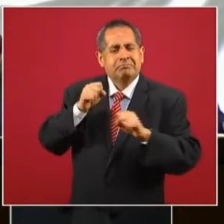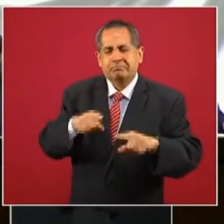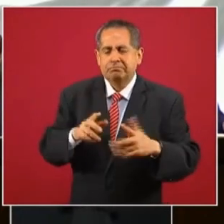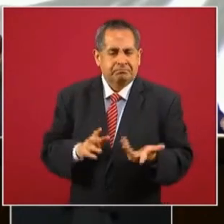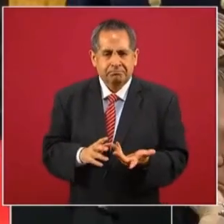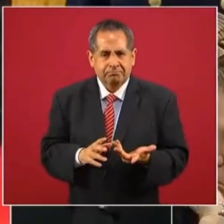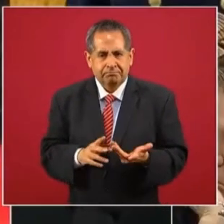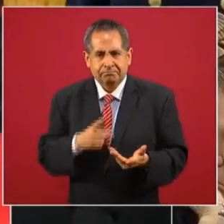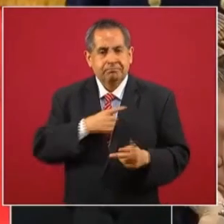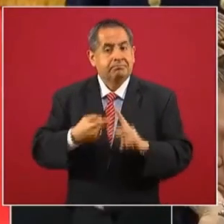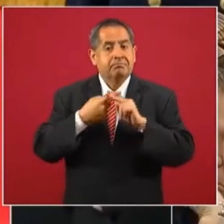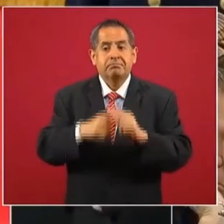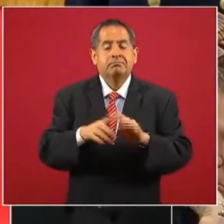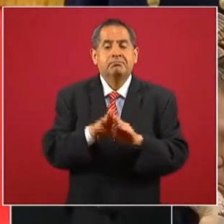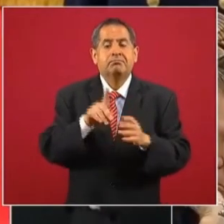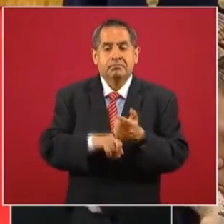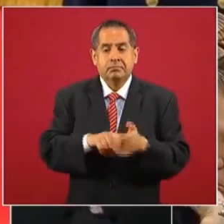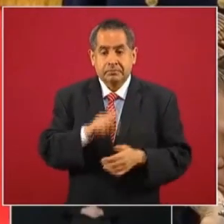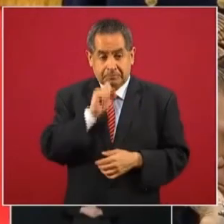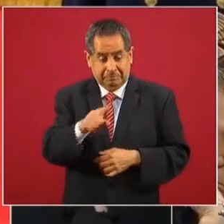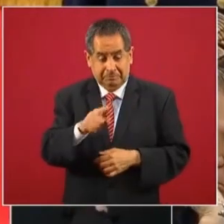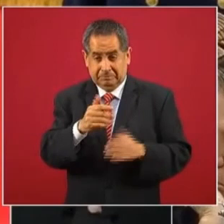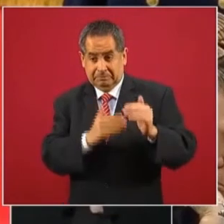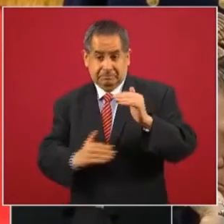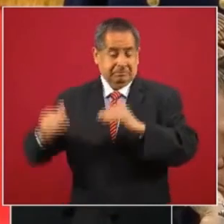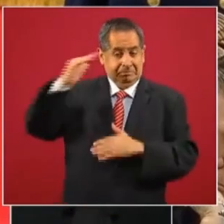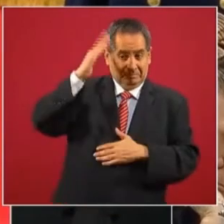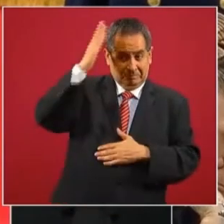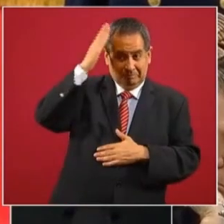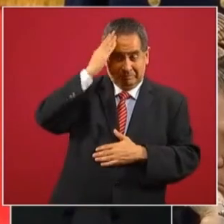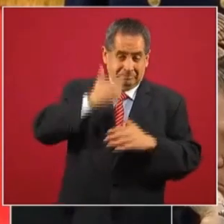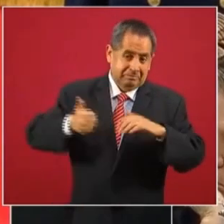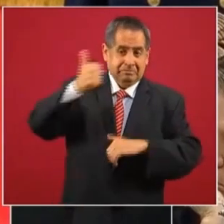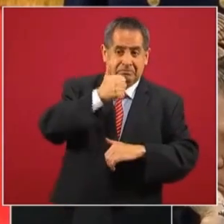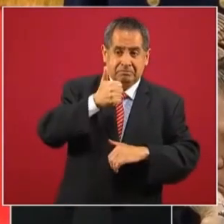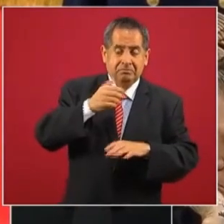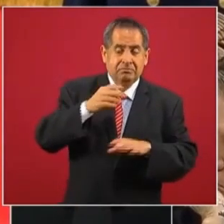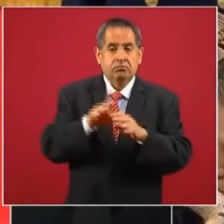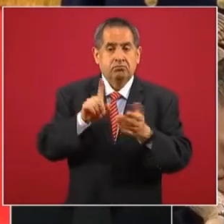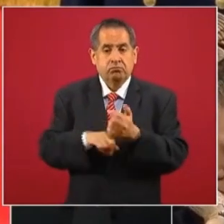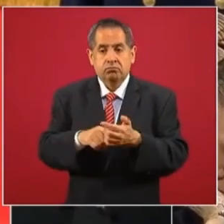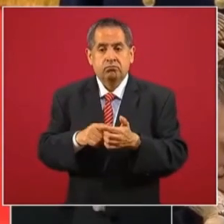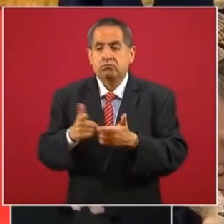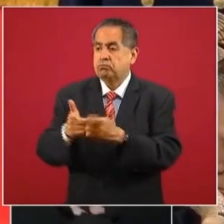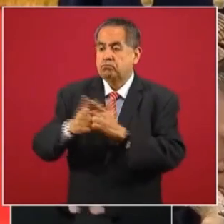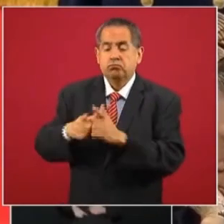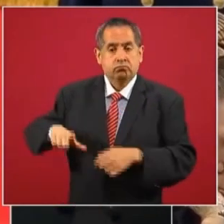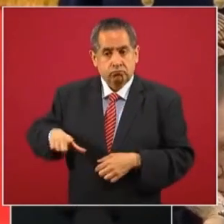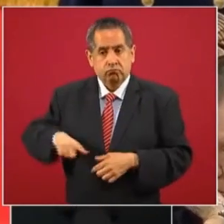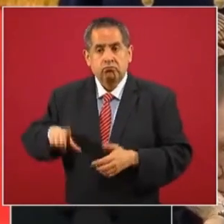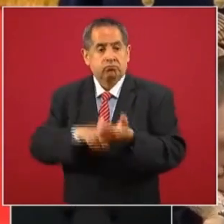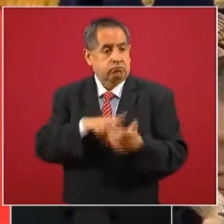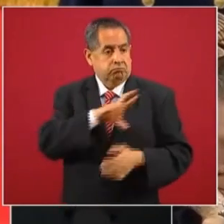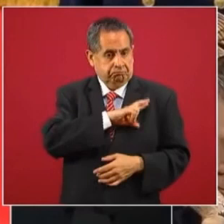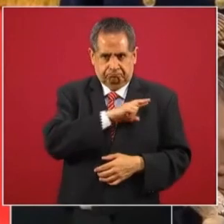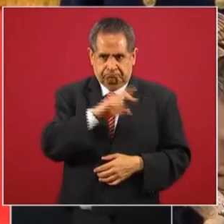tendríamos que empezar por los de mero arriba, tanto del sector público como del